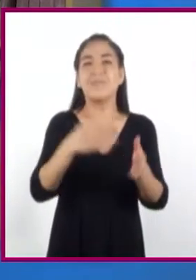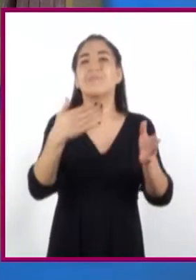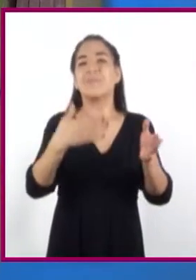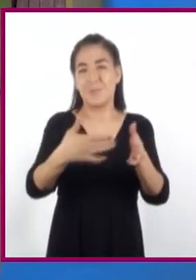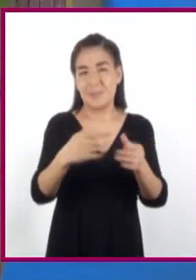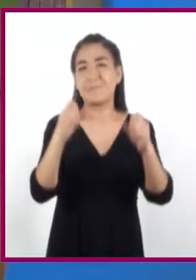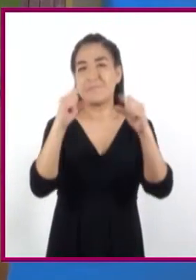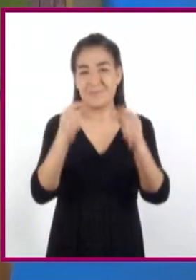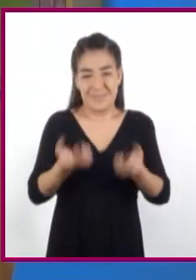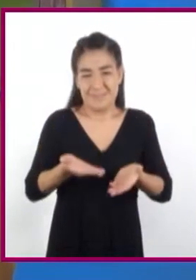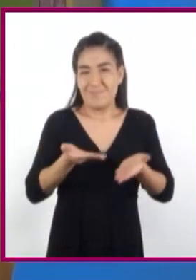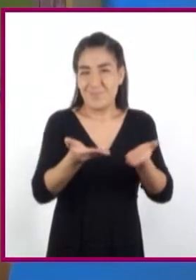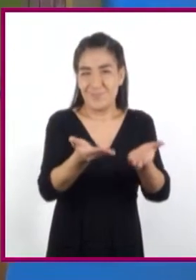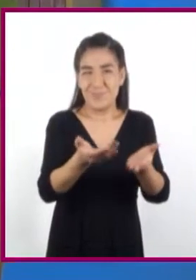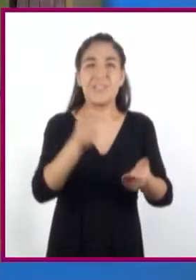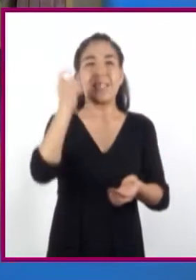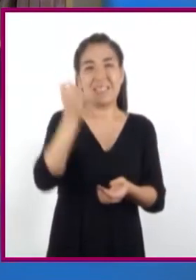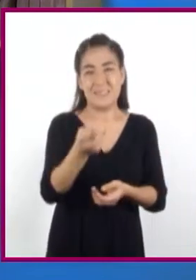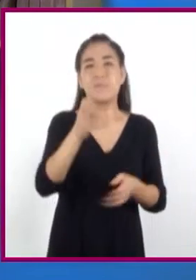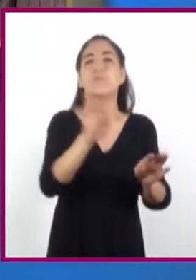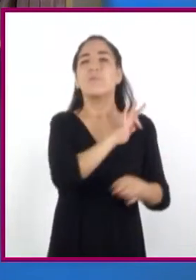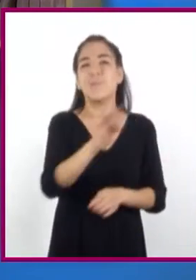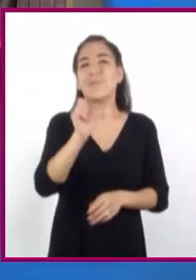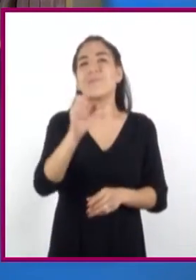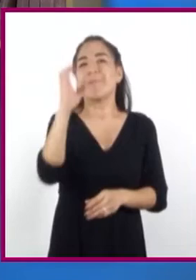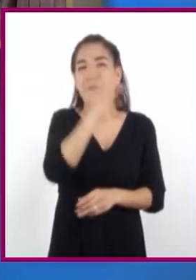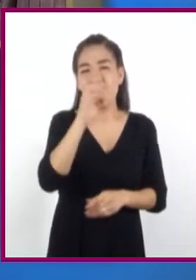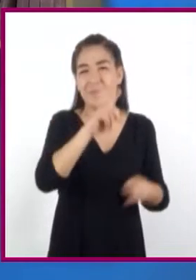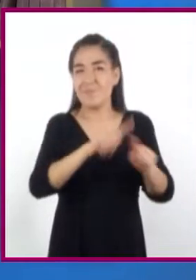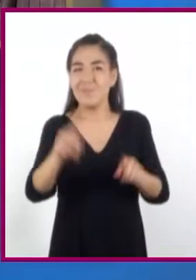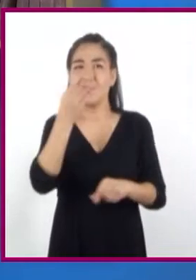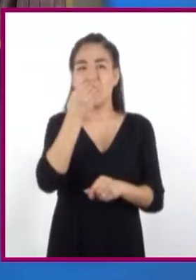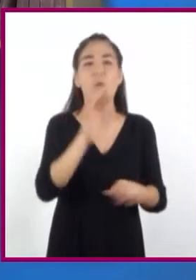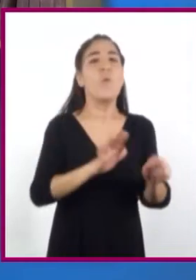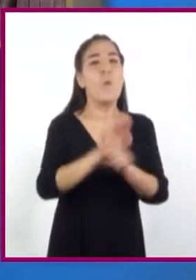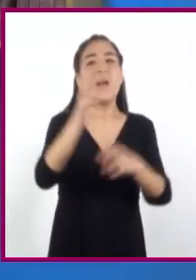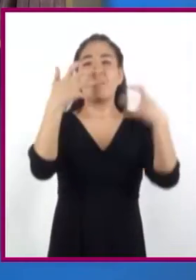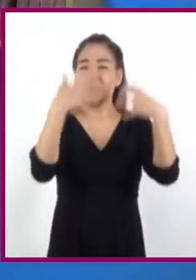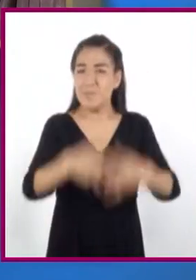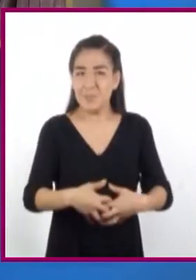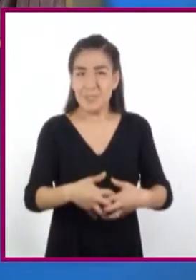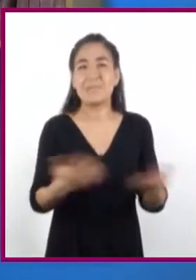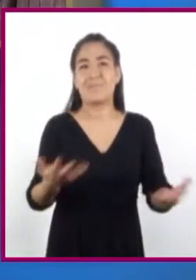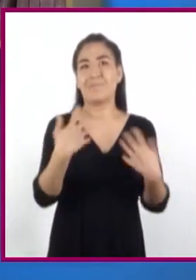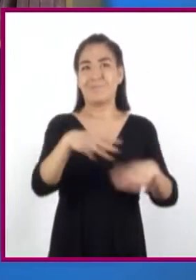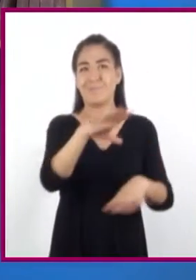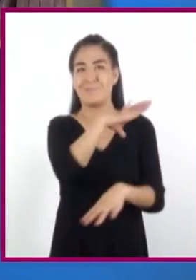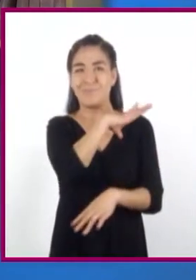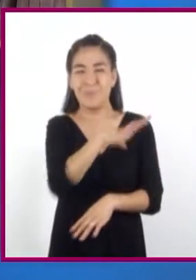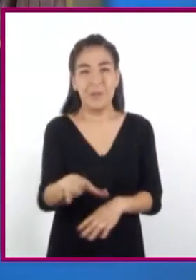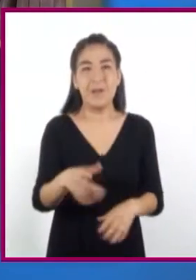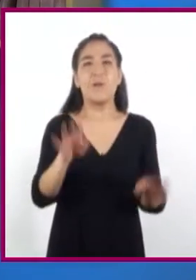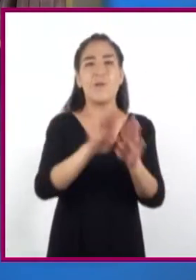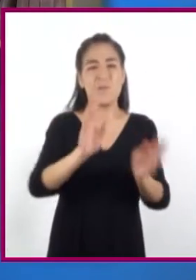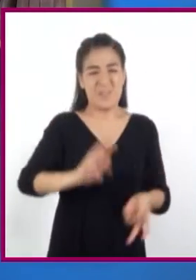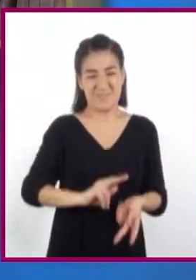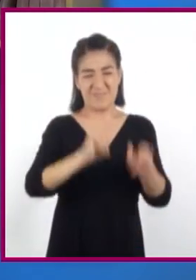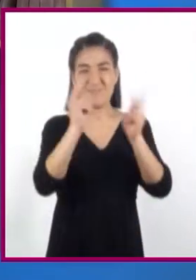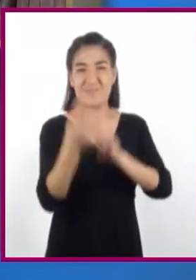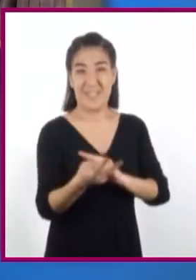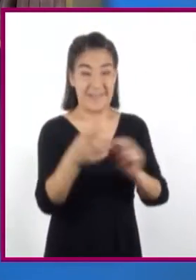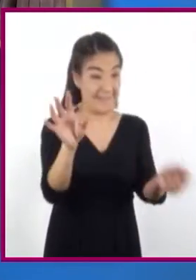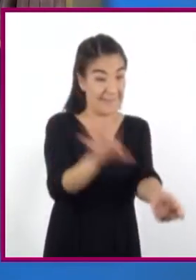microondas, en el cual podemos calentar diferentes alimentos. Su funcionamiento es increíble, pues transforma la